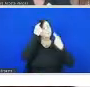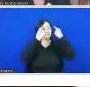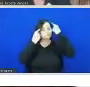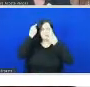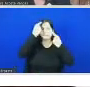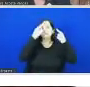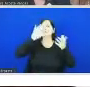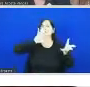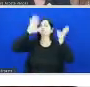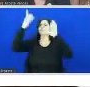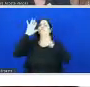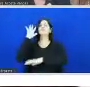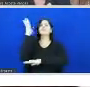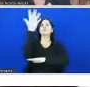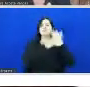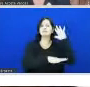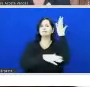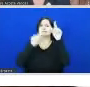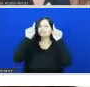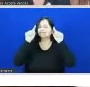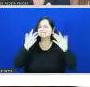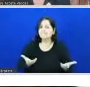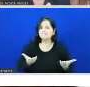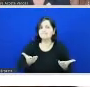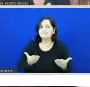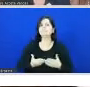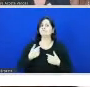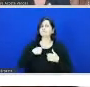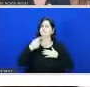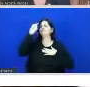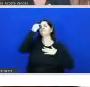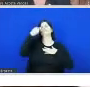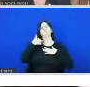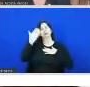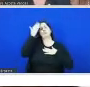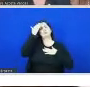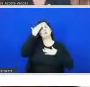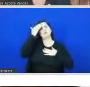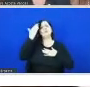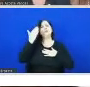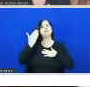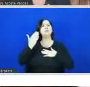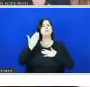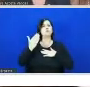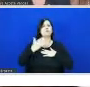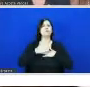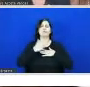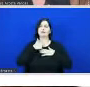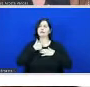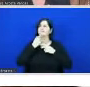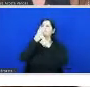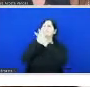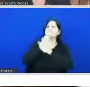mundo sabe que los pueblos indígenas somos los mejores protectores de la biodiversidad. Somos las mujeres